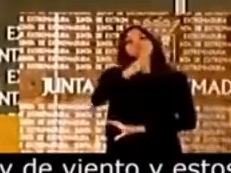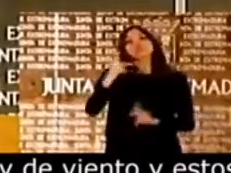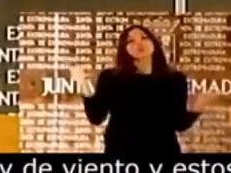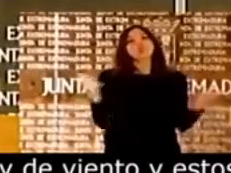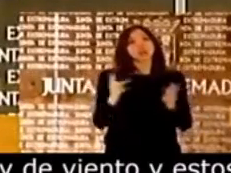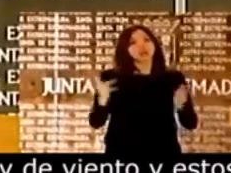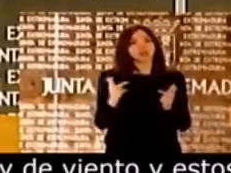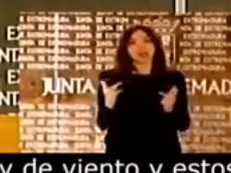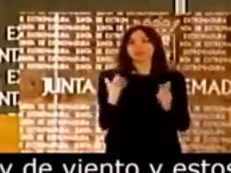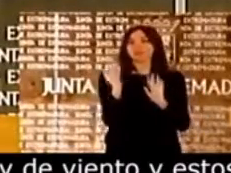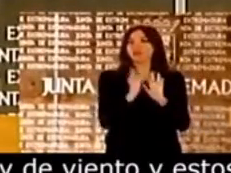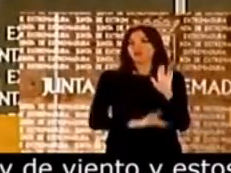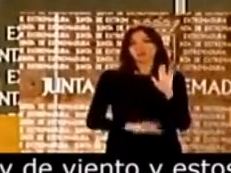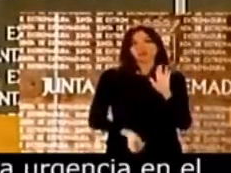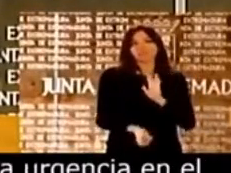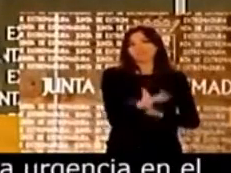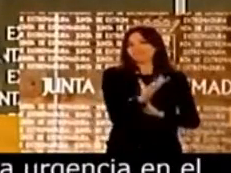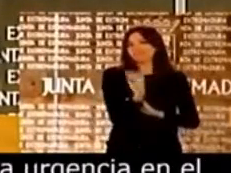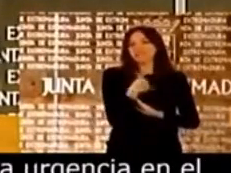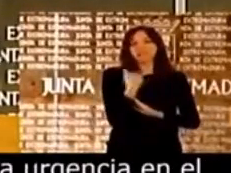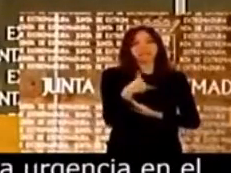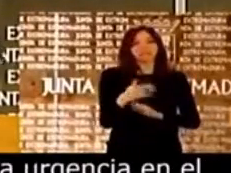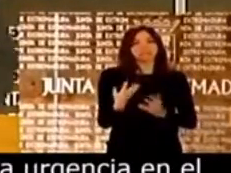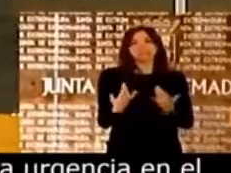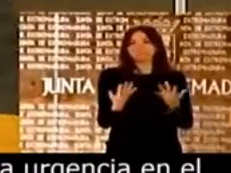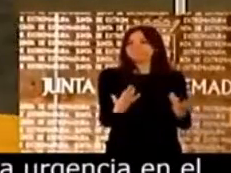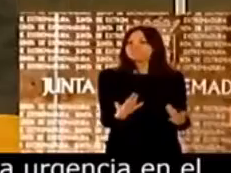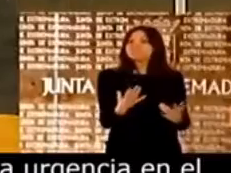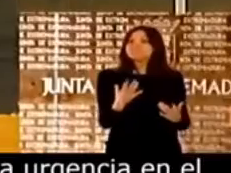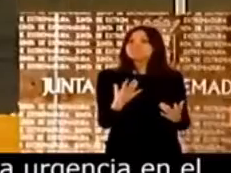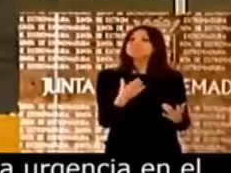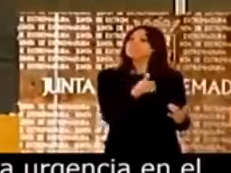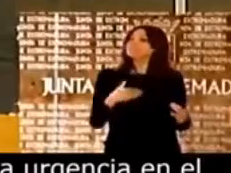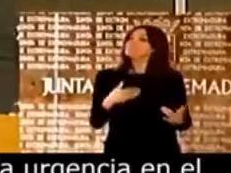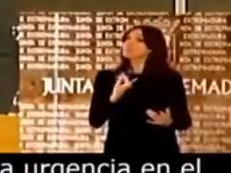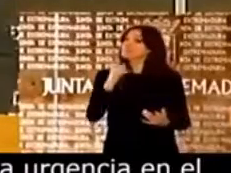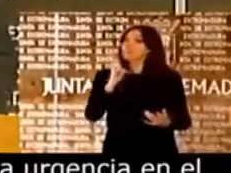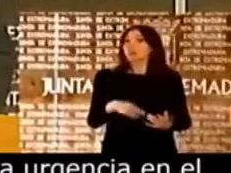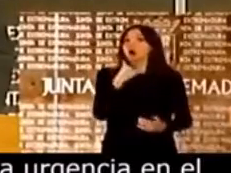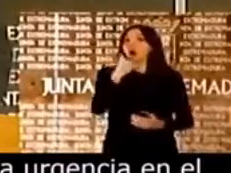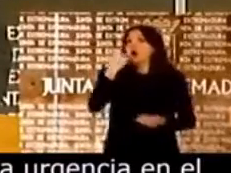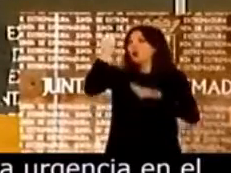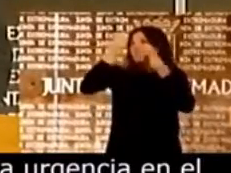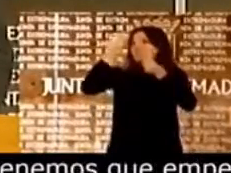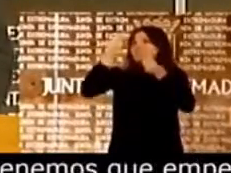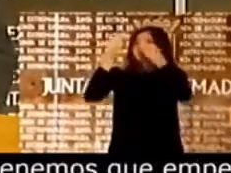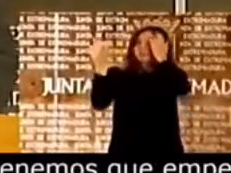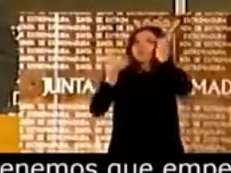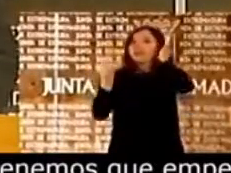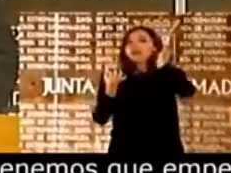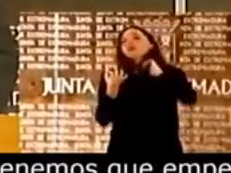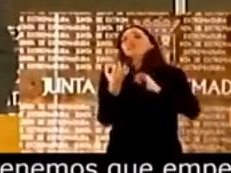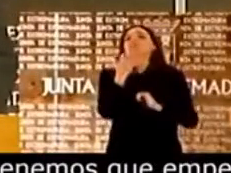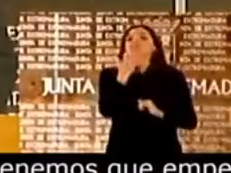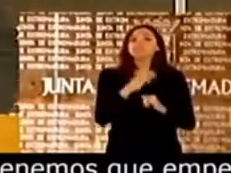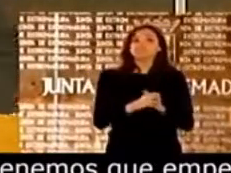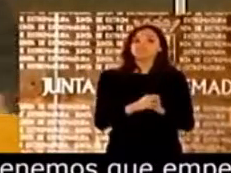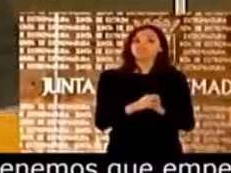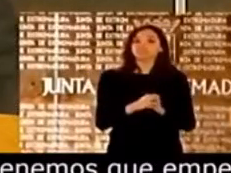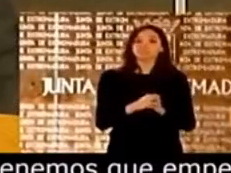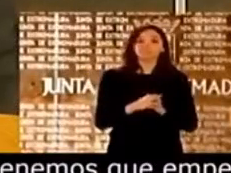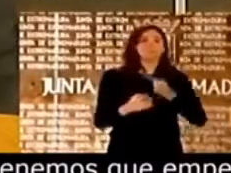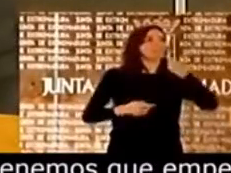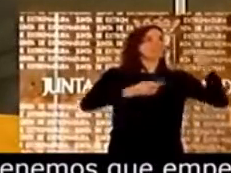en el decreto ley y también algo que creo que nos tenemos que empezar a plantear. Hay que pasar de los dichos a los